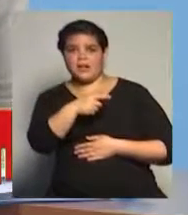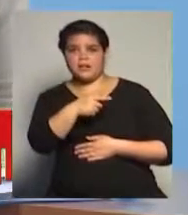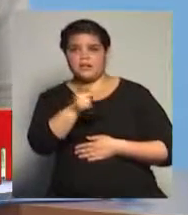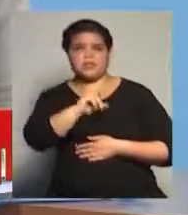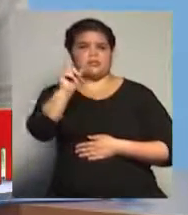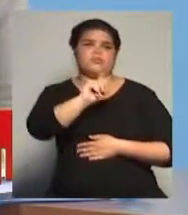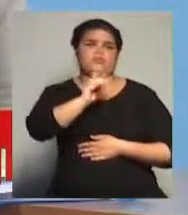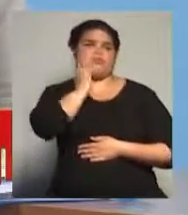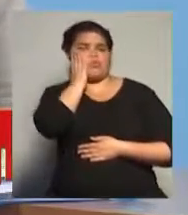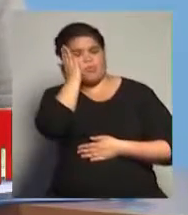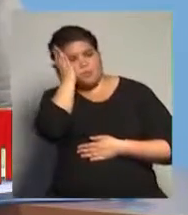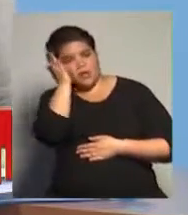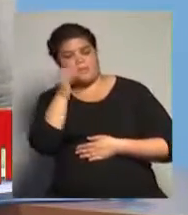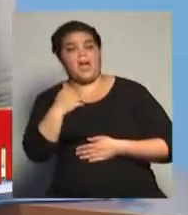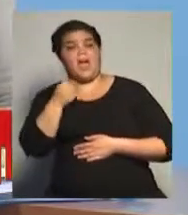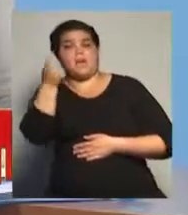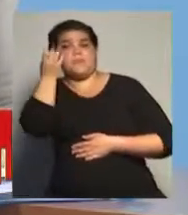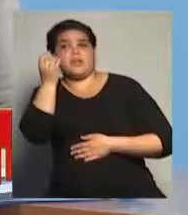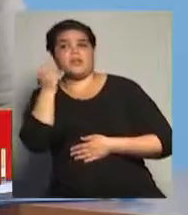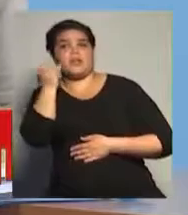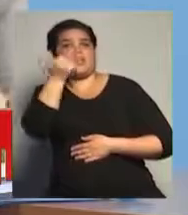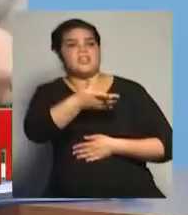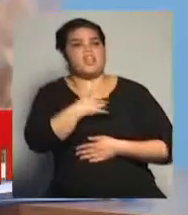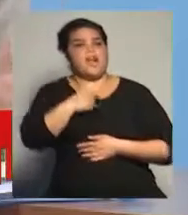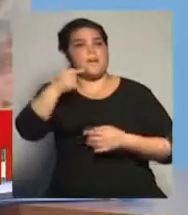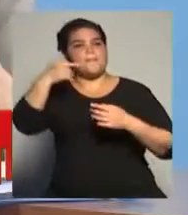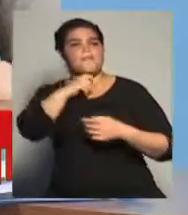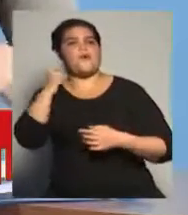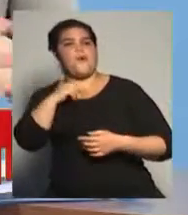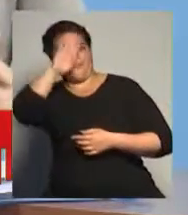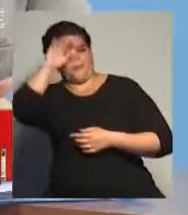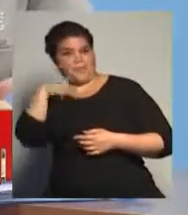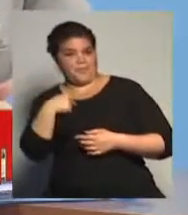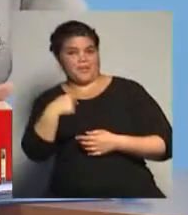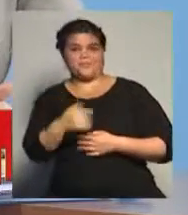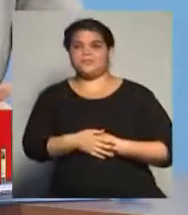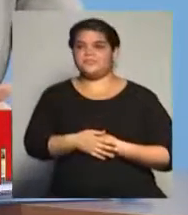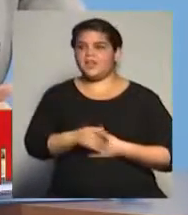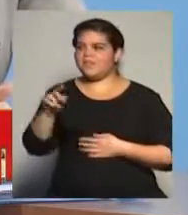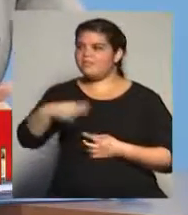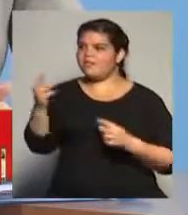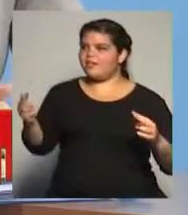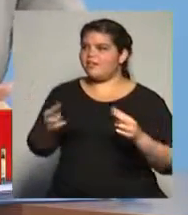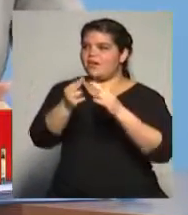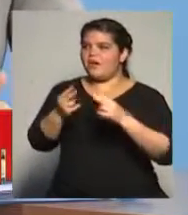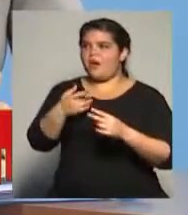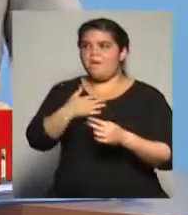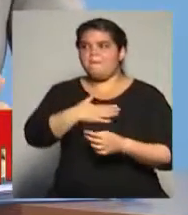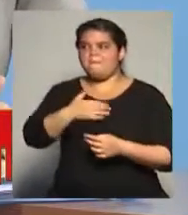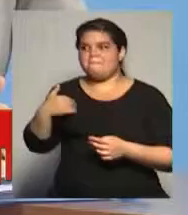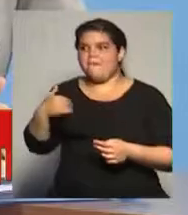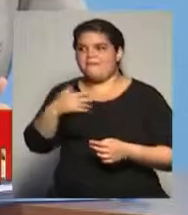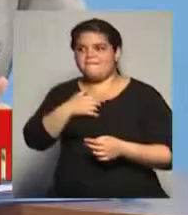se está durmiendo. Bueno, dígale que llamó el padre Bergoglio. Entonces después se encuentra con este sacerdote y dice qué carácter que tiene tu